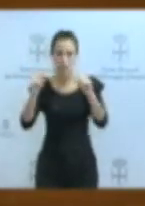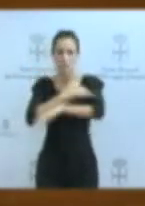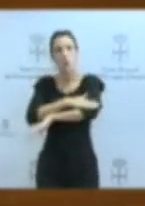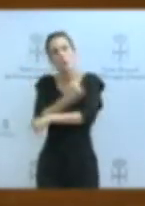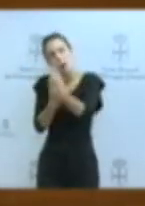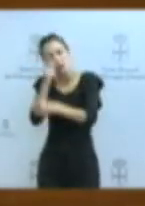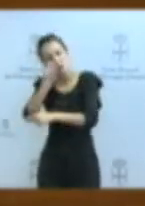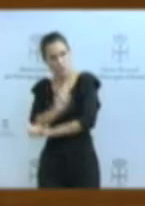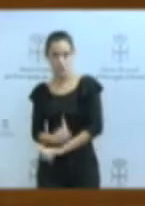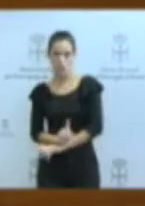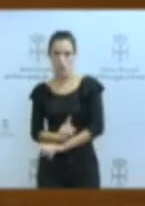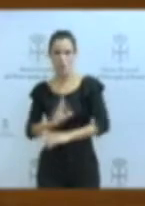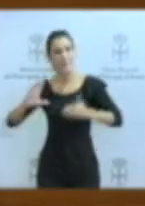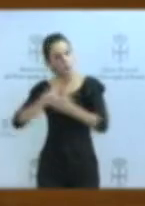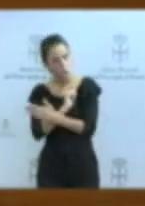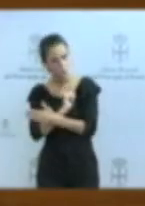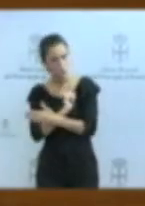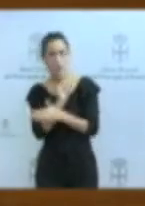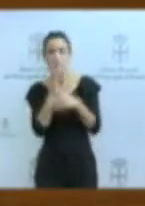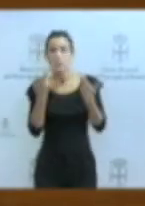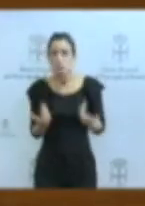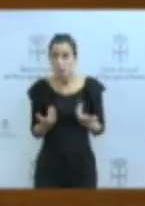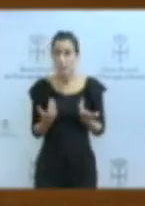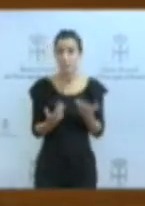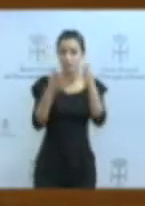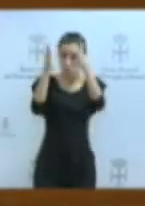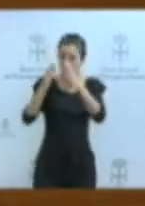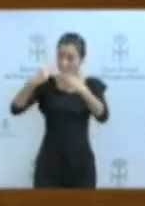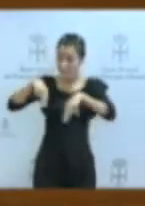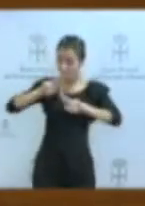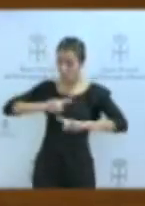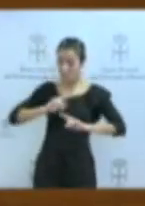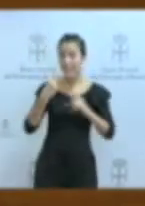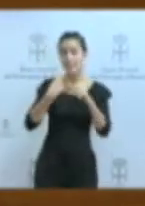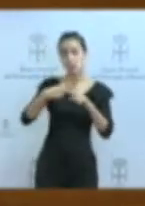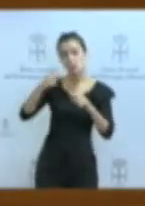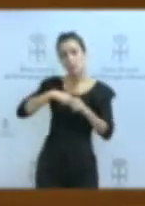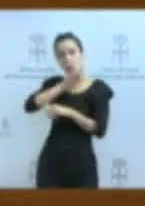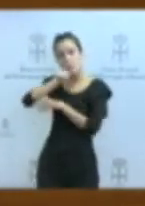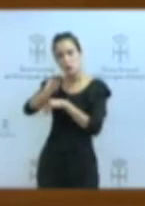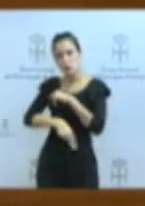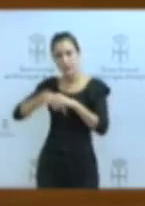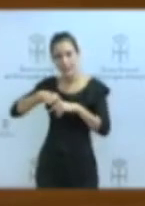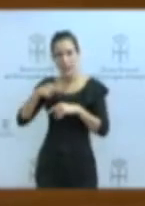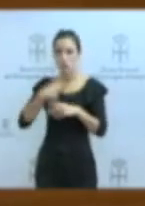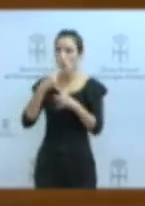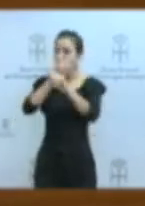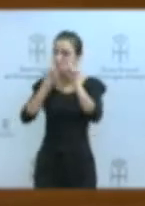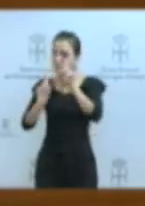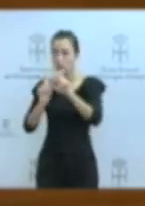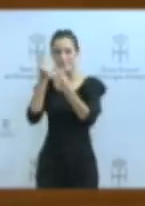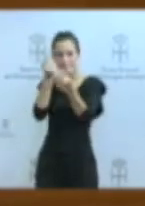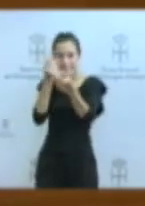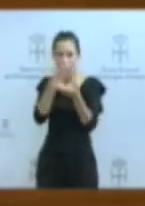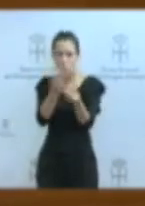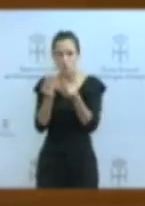a lo que le pregunto de manera general. Tengo muchas preguntas concretas, pero realmente ustedes, ya que han elegido esos destinos, dígame, ¿ya han hecho